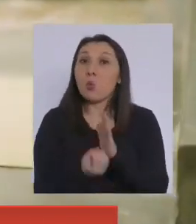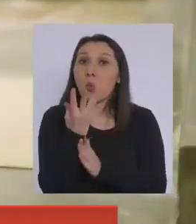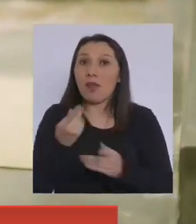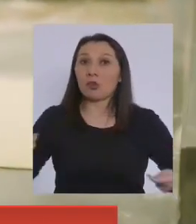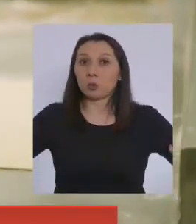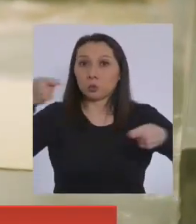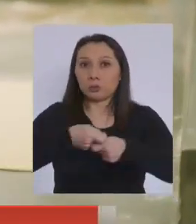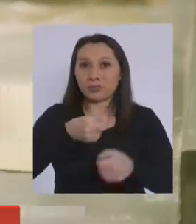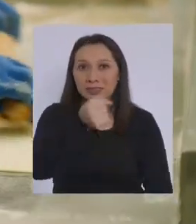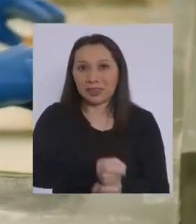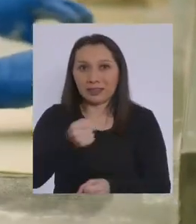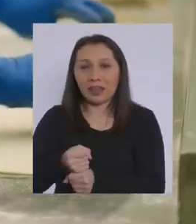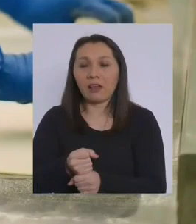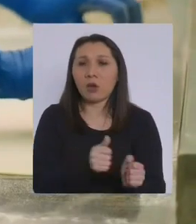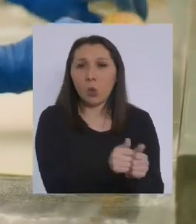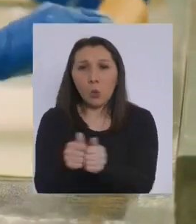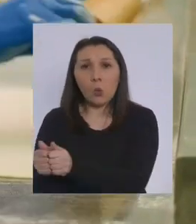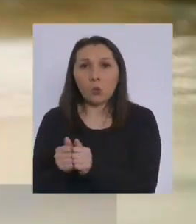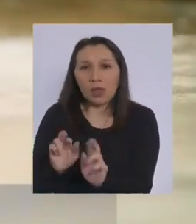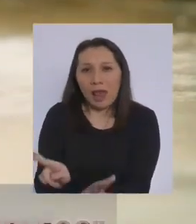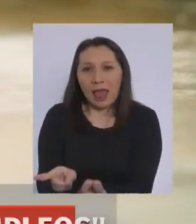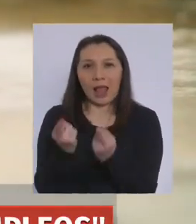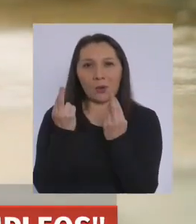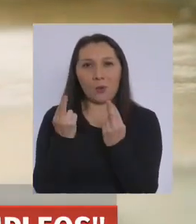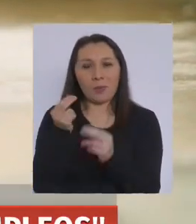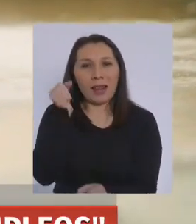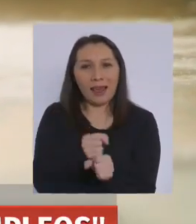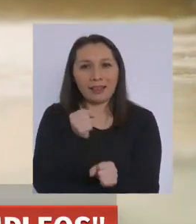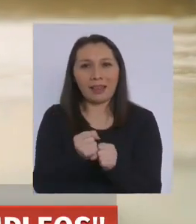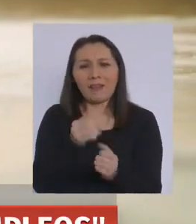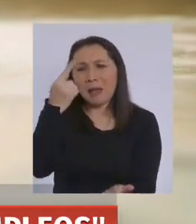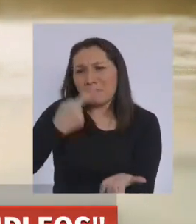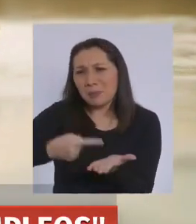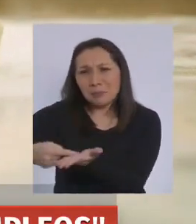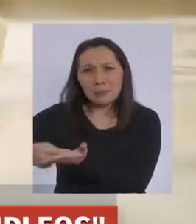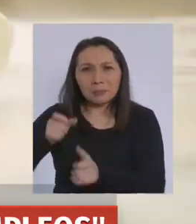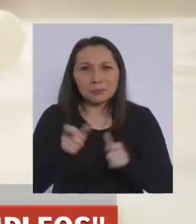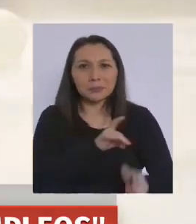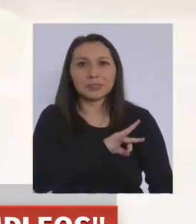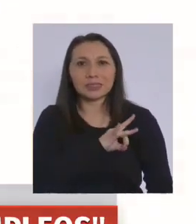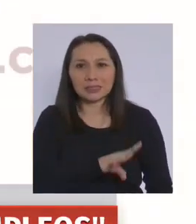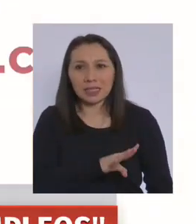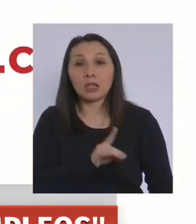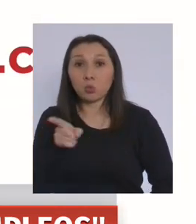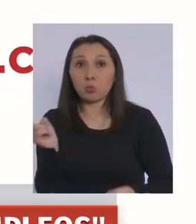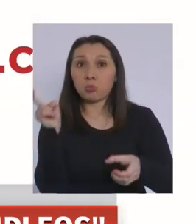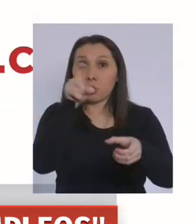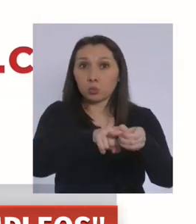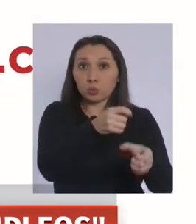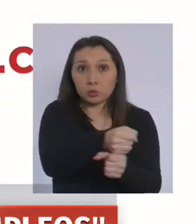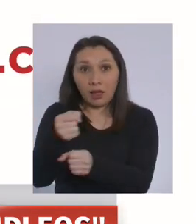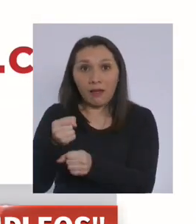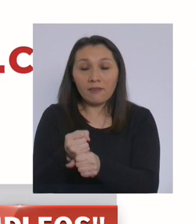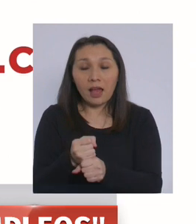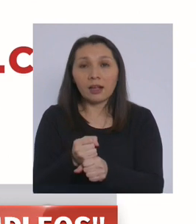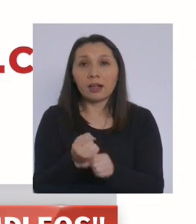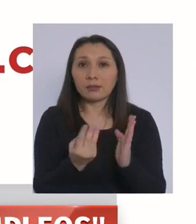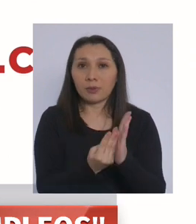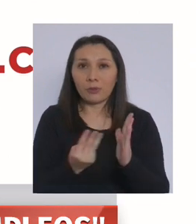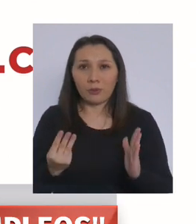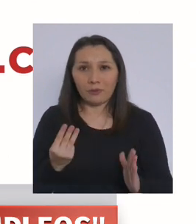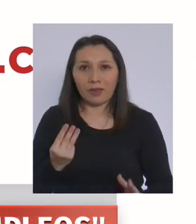por trabajador y de 170 mil en el caso de que sean mujeres las que deban permanecer en esos puestos de